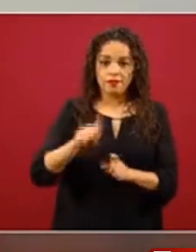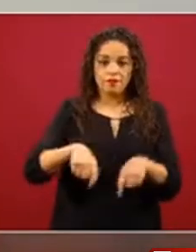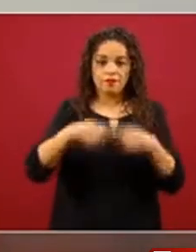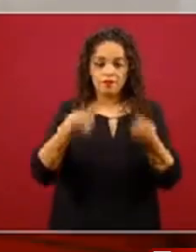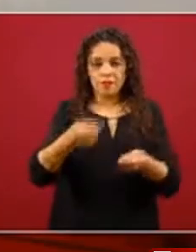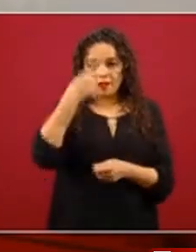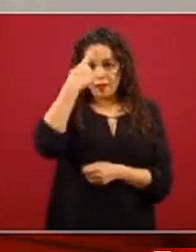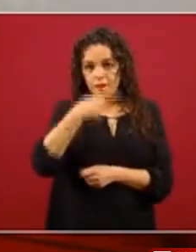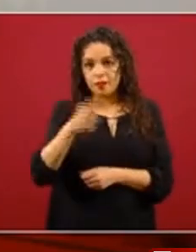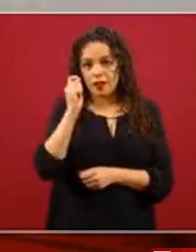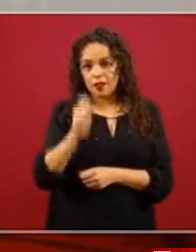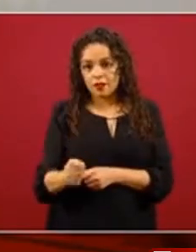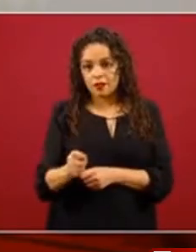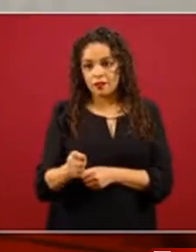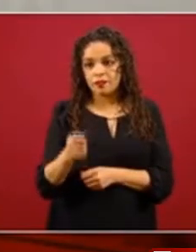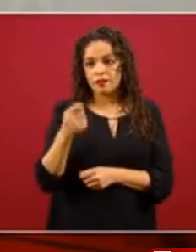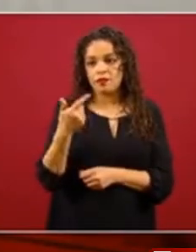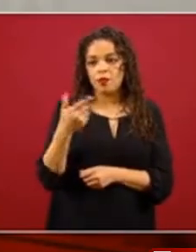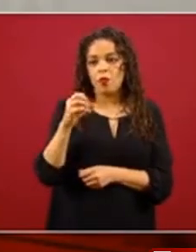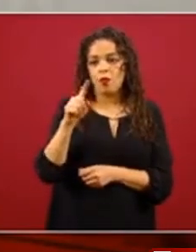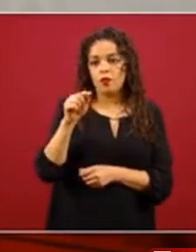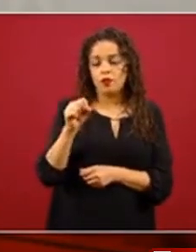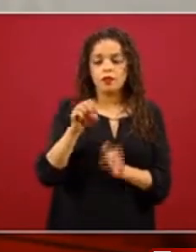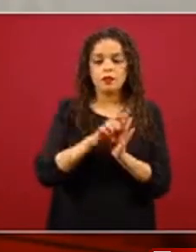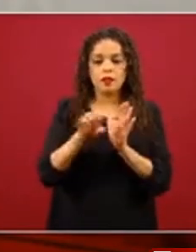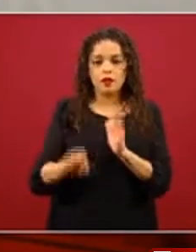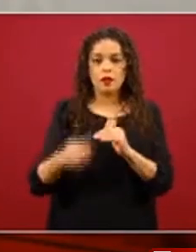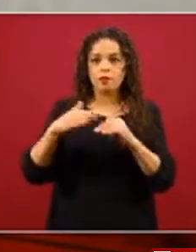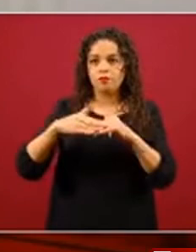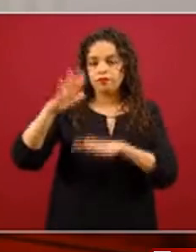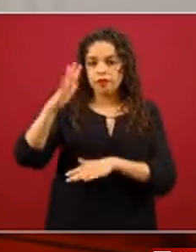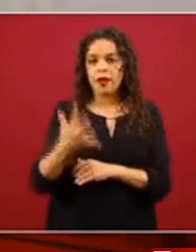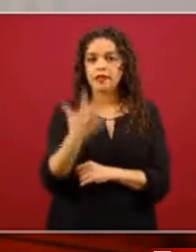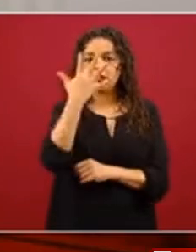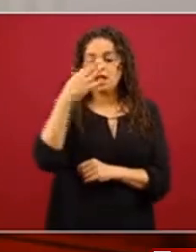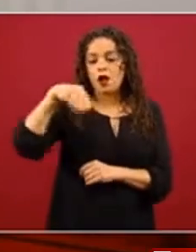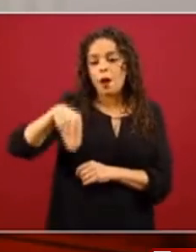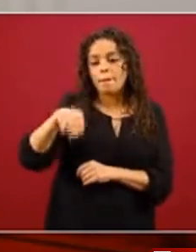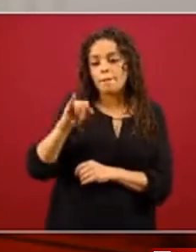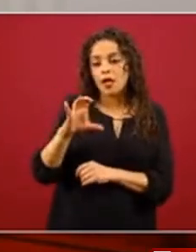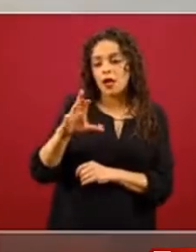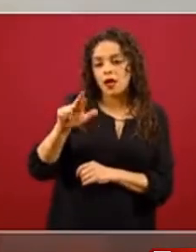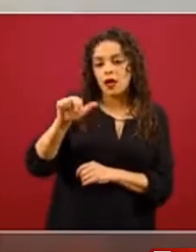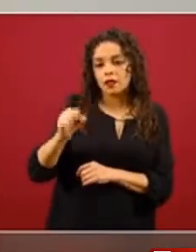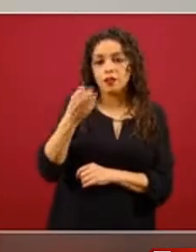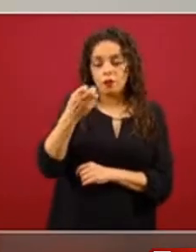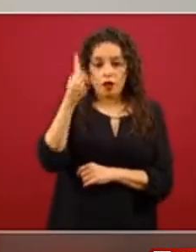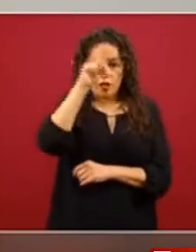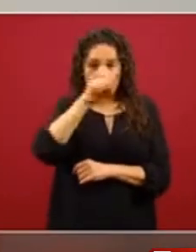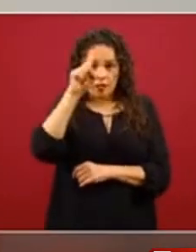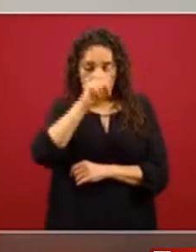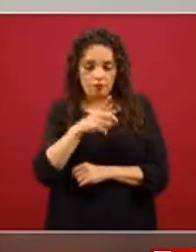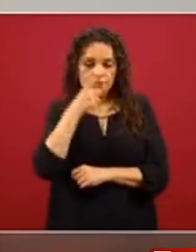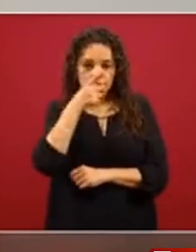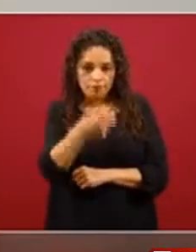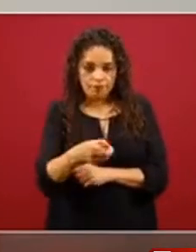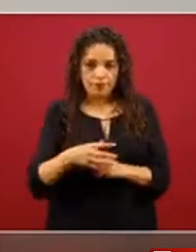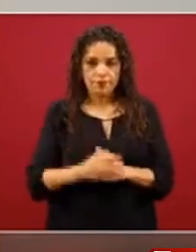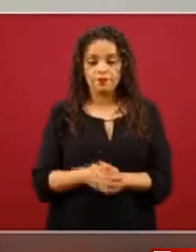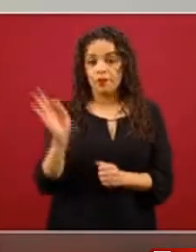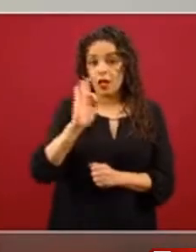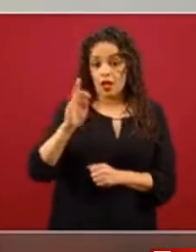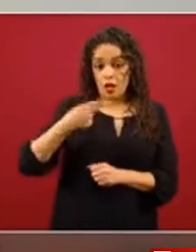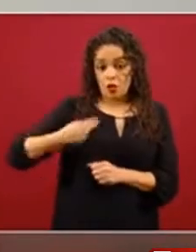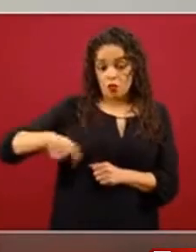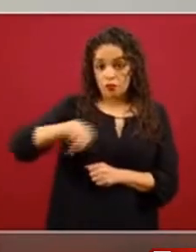esta filtración es para partículas mayores de 5 micras. Las recomendaciones nuevamente es, si nosotros incrementamos